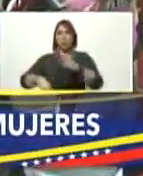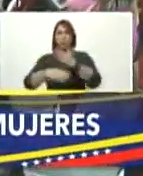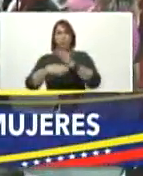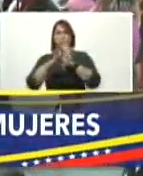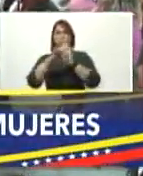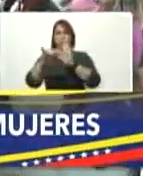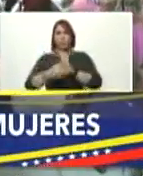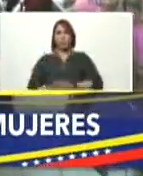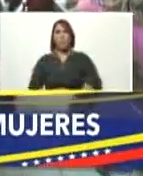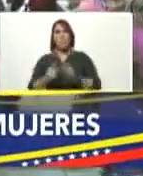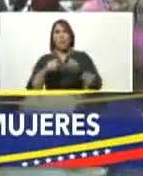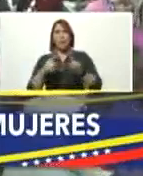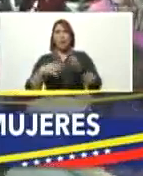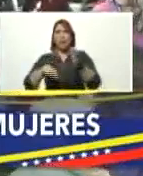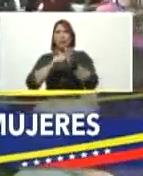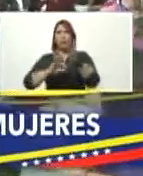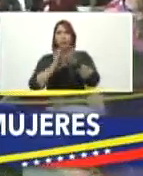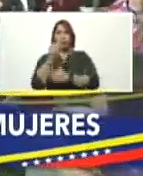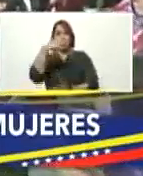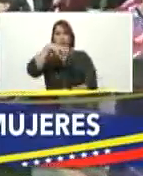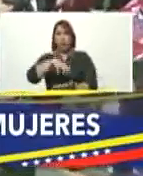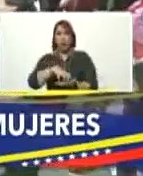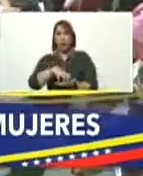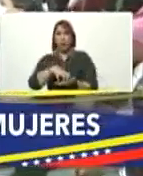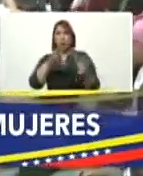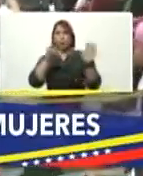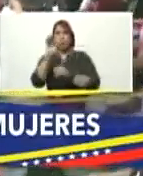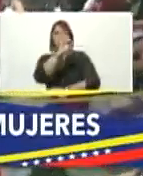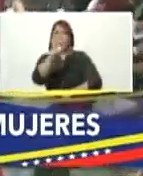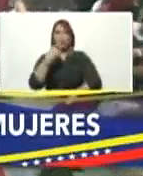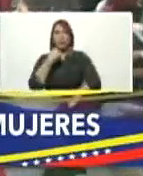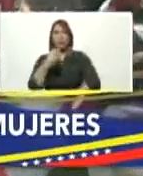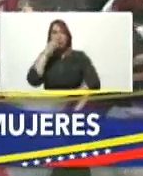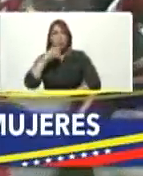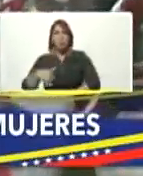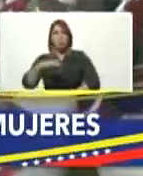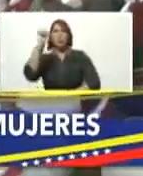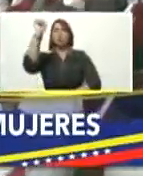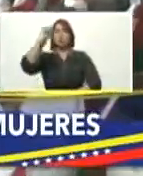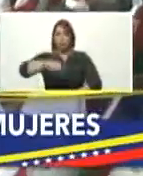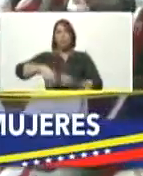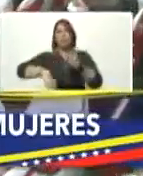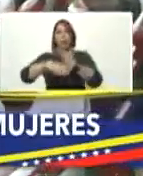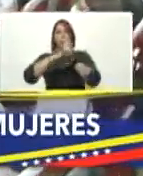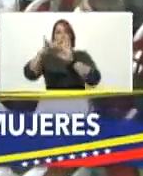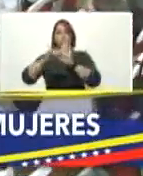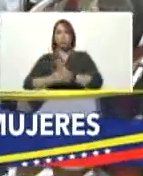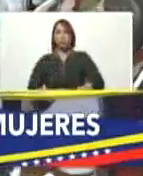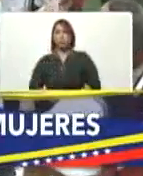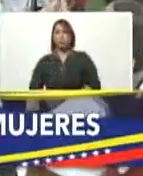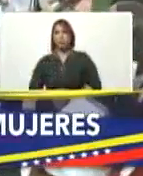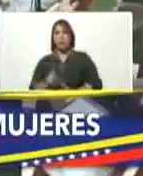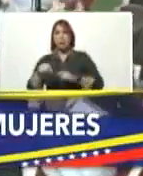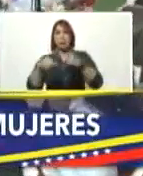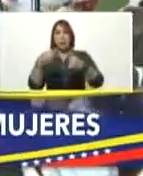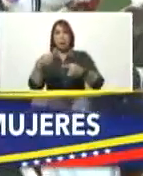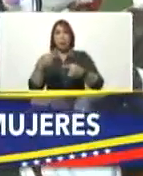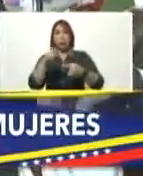constituyente para una refundación del Estado, y el 80% decidió, sí, vamos a constituyente. Y después naciste